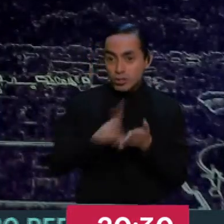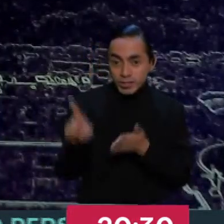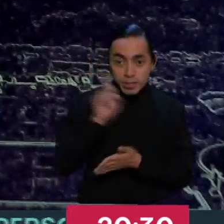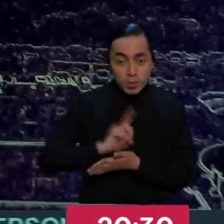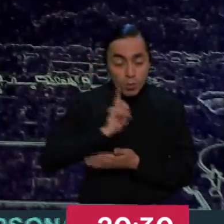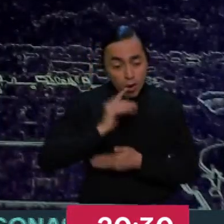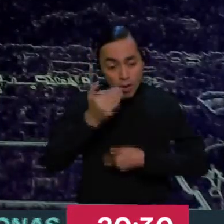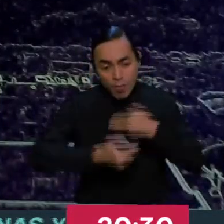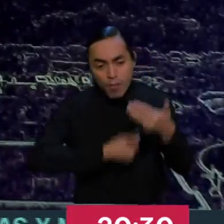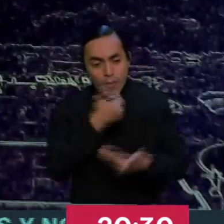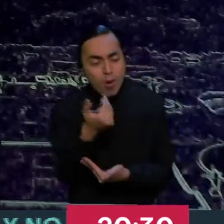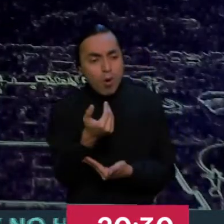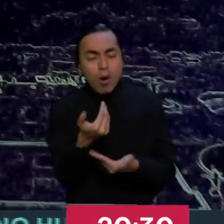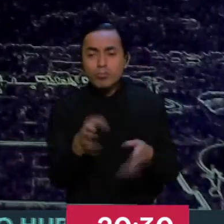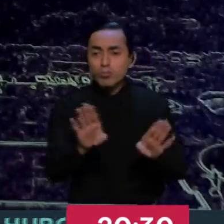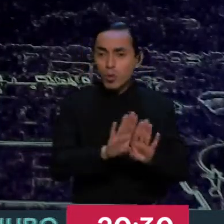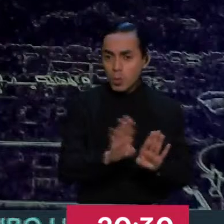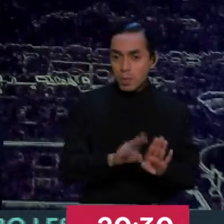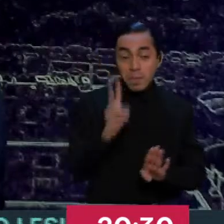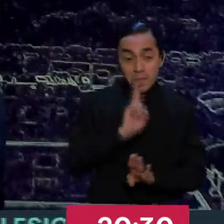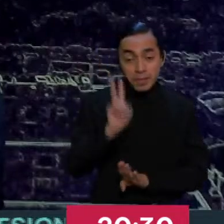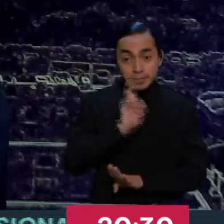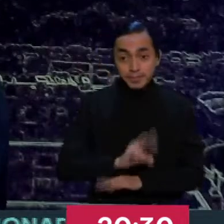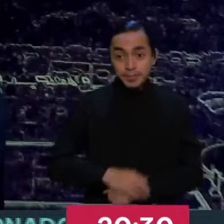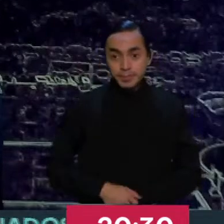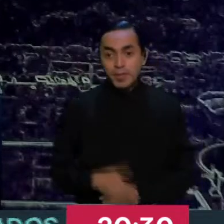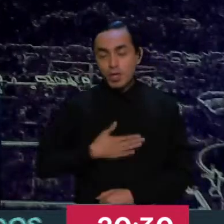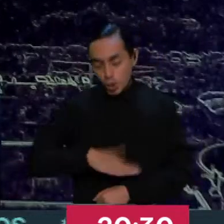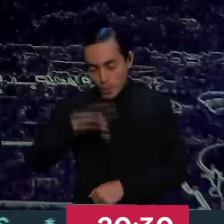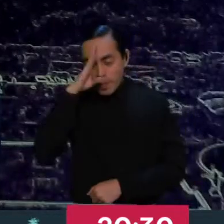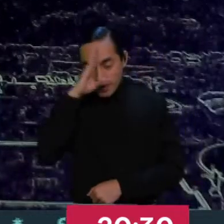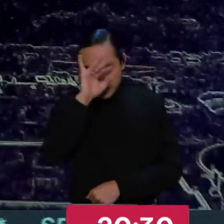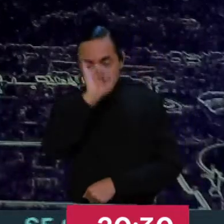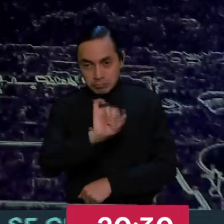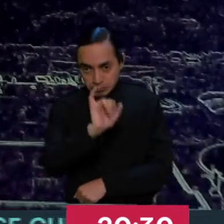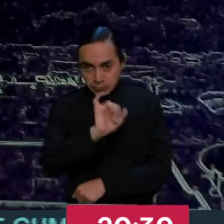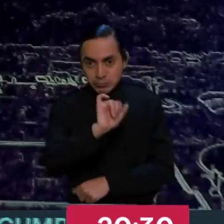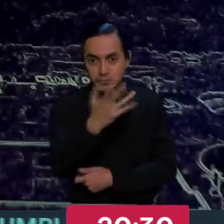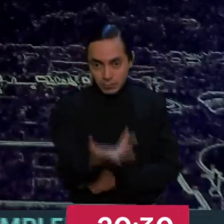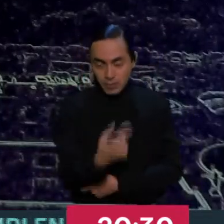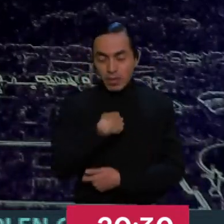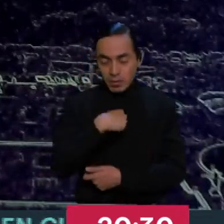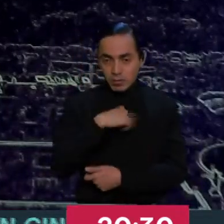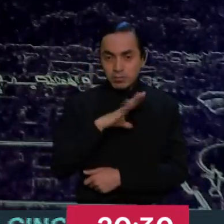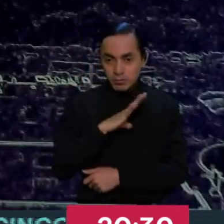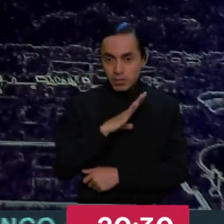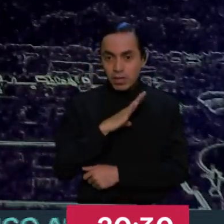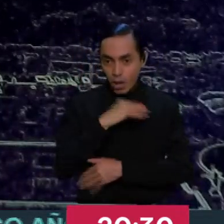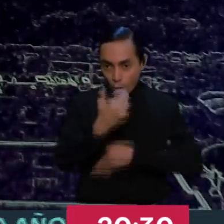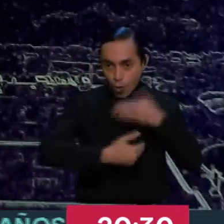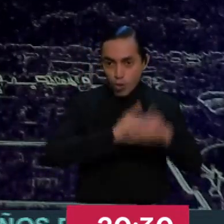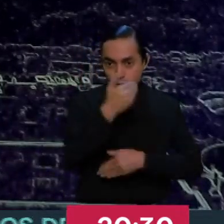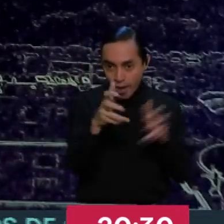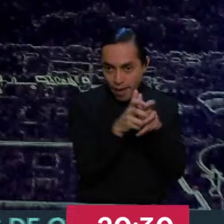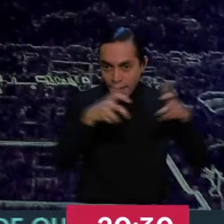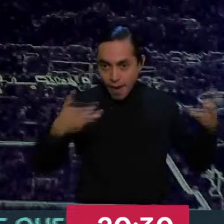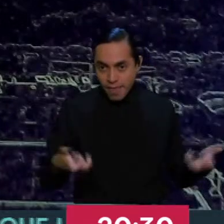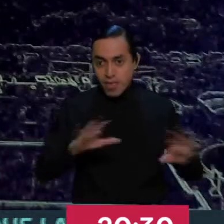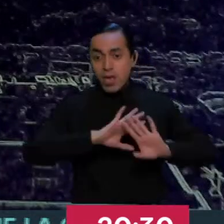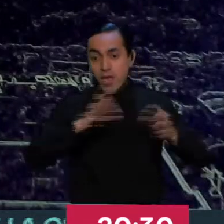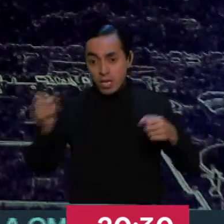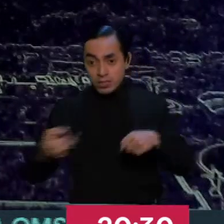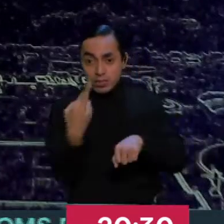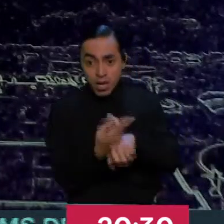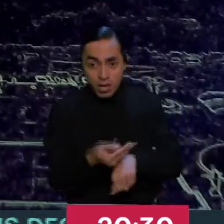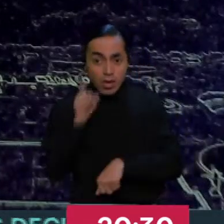mujeres durante el sexenio de Claudia, ¿no? Yo pienso que sí, o sea, que va a haber un gran avance, por ejemplo, que ya haya una Secretaría